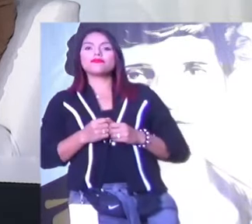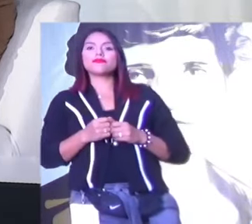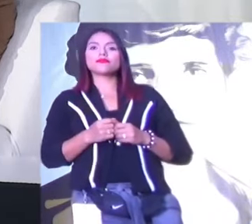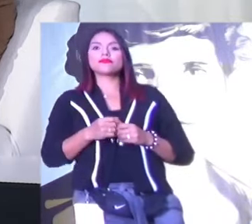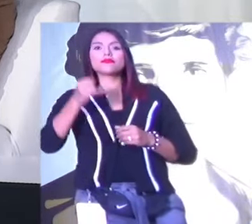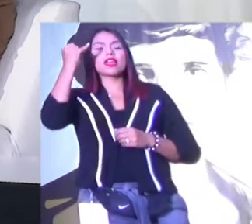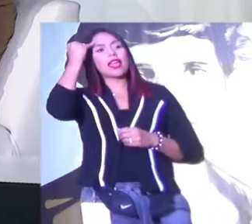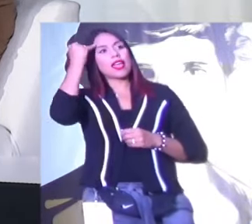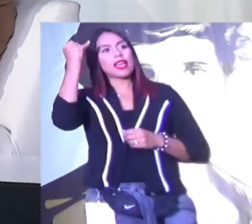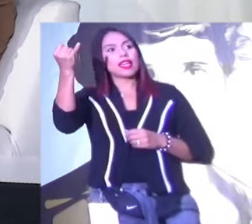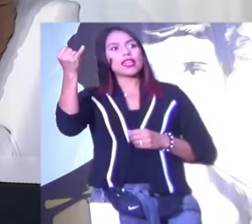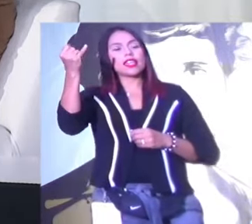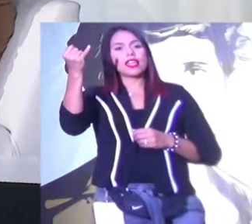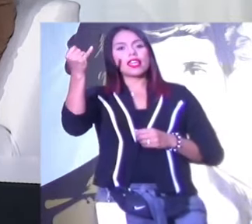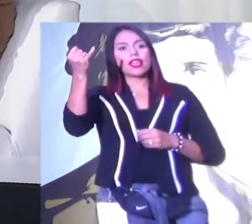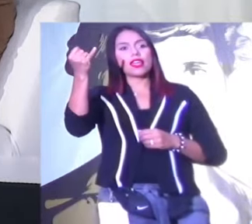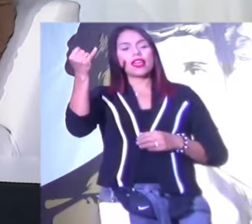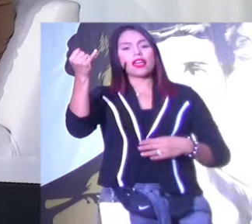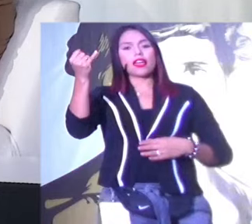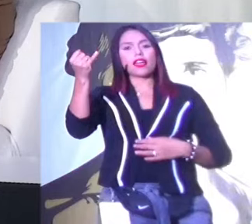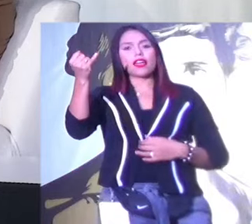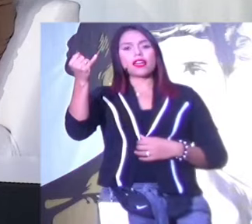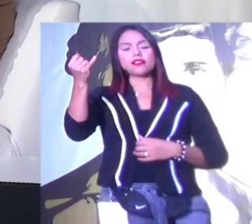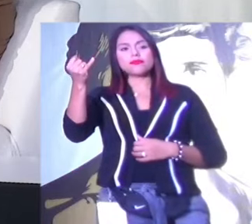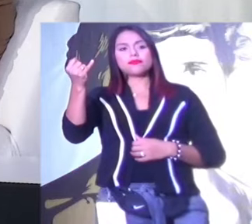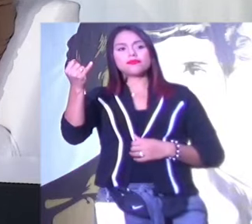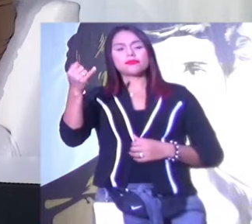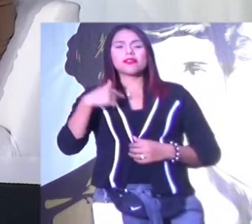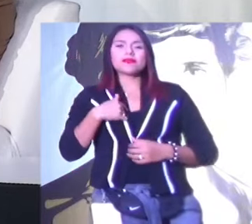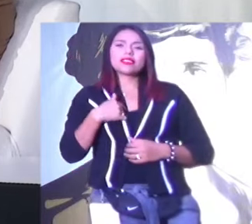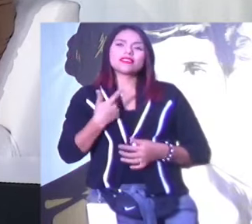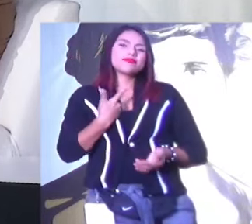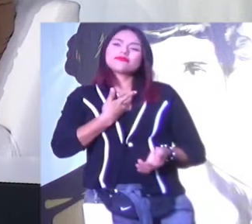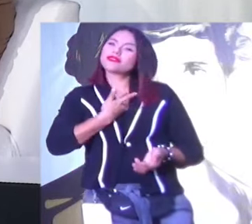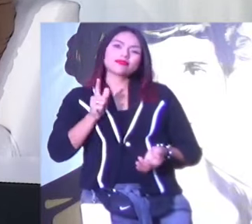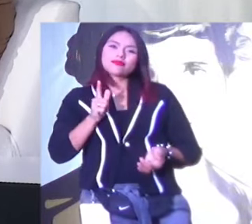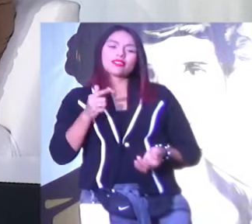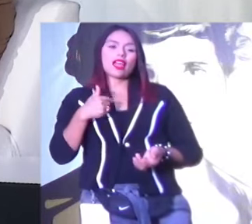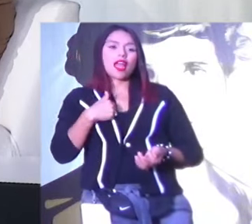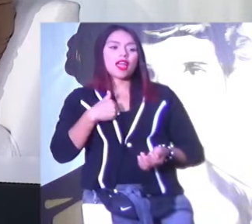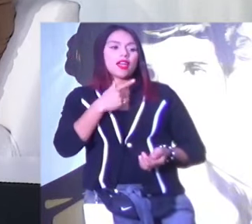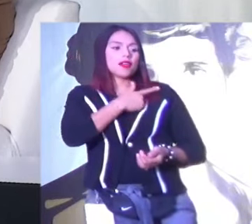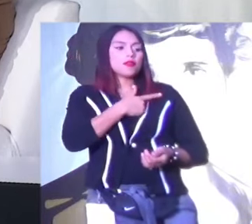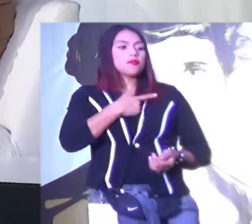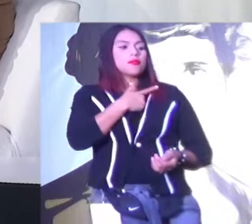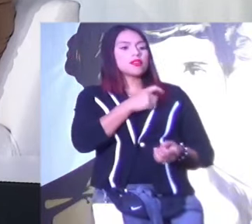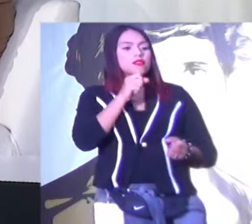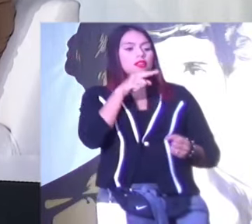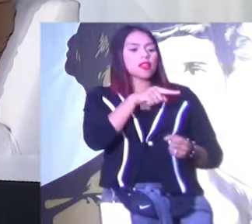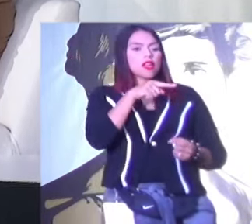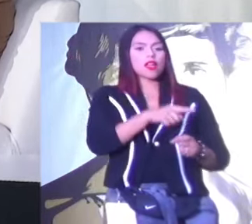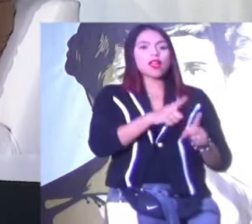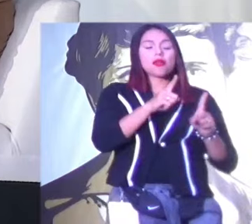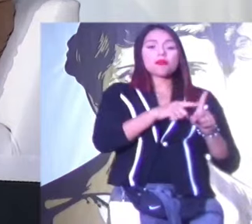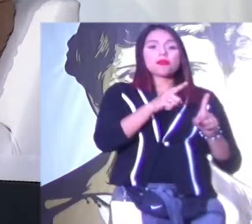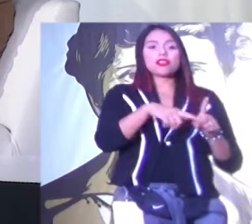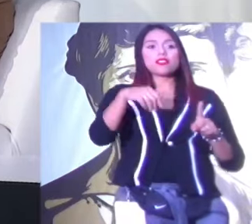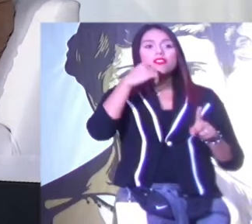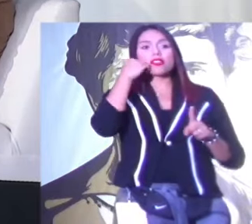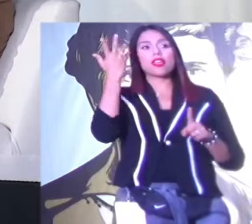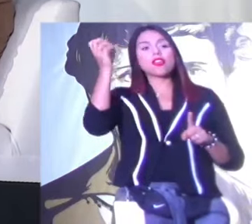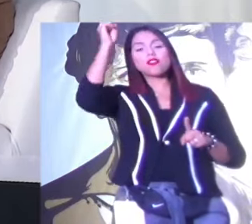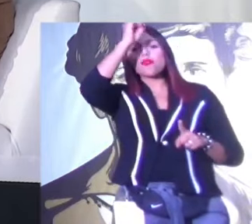la idea del escritor como titiritero de sus personajes no me gusta tanto. Yo quiero sentir que los personajes tienen algo que decir acerca de las historias en las